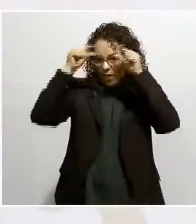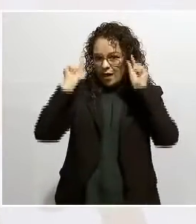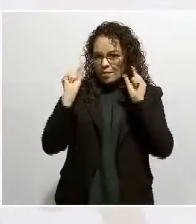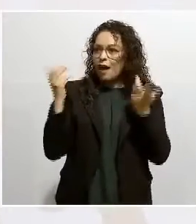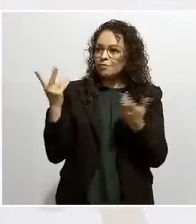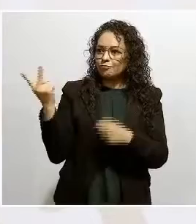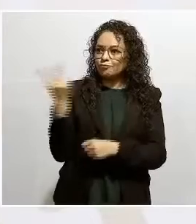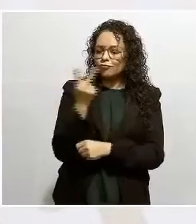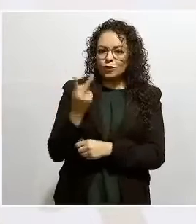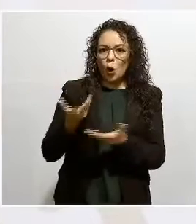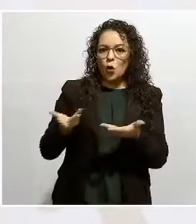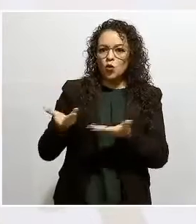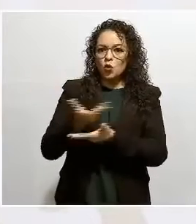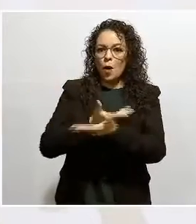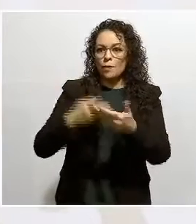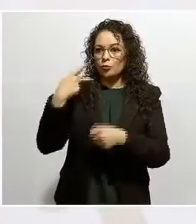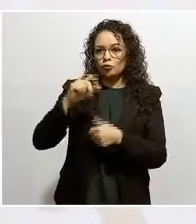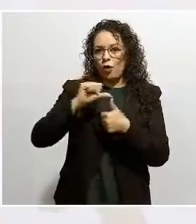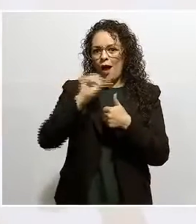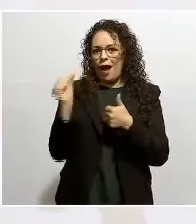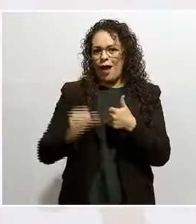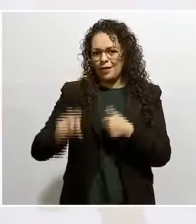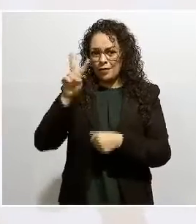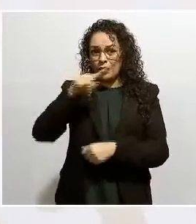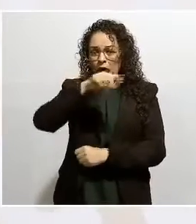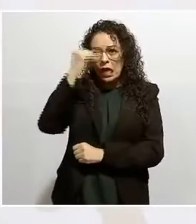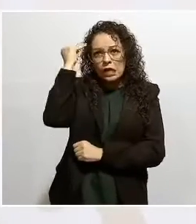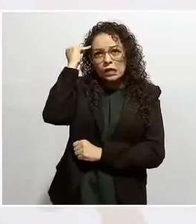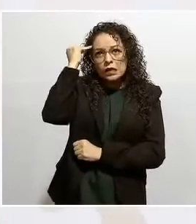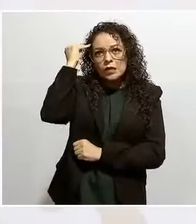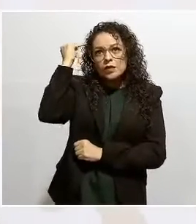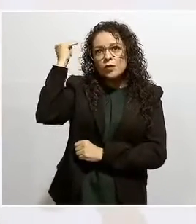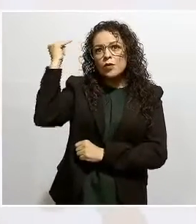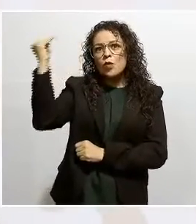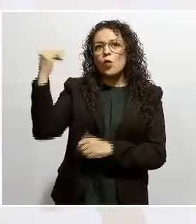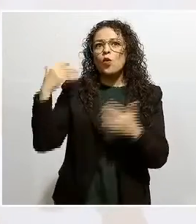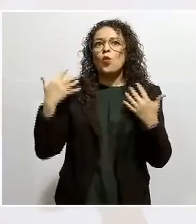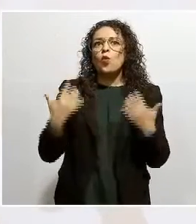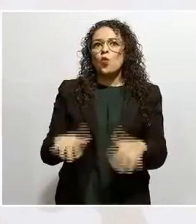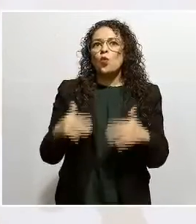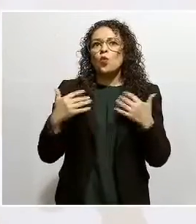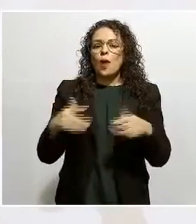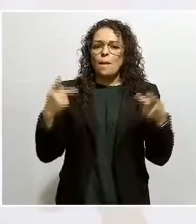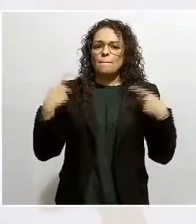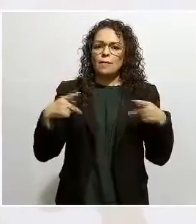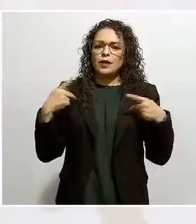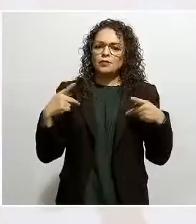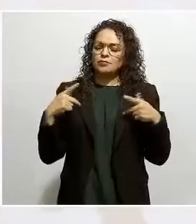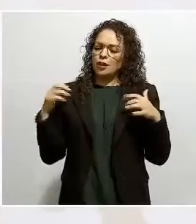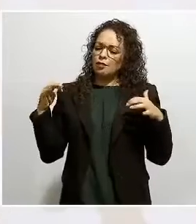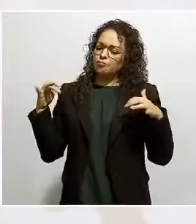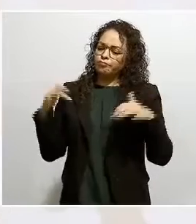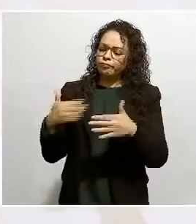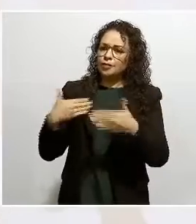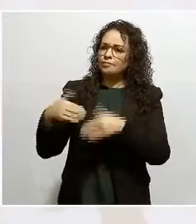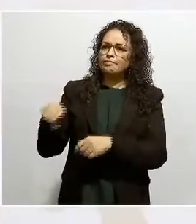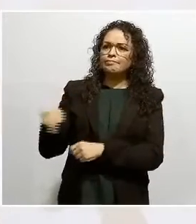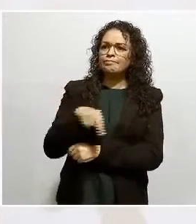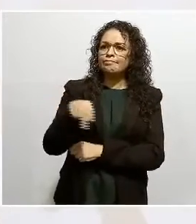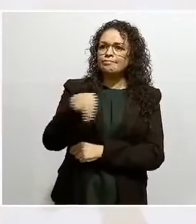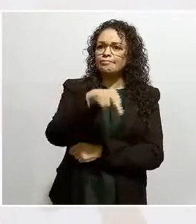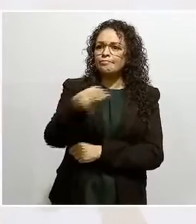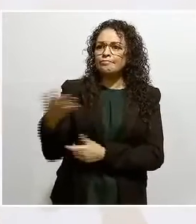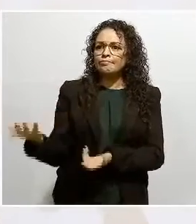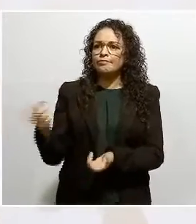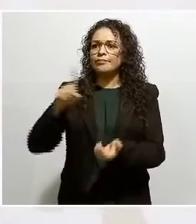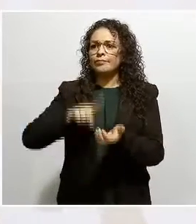compartían, nos hizo imaginar cómo pasaba a quien no le faltaban pies porque tenía alas para volar, de la